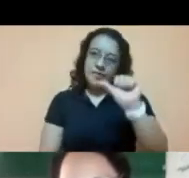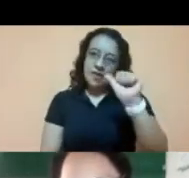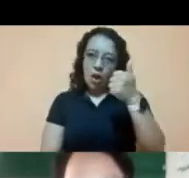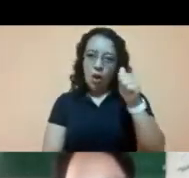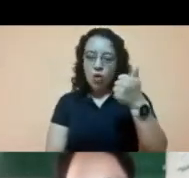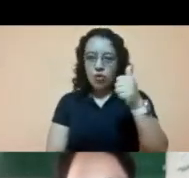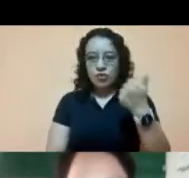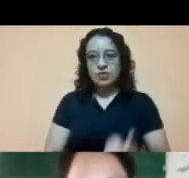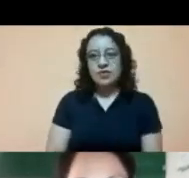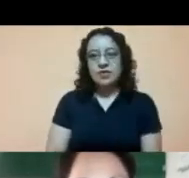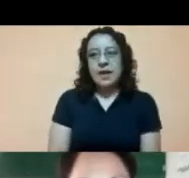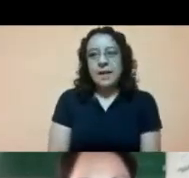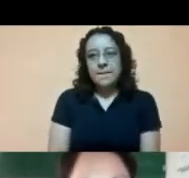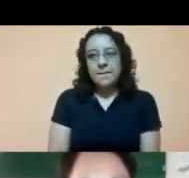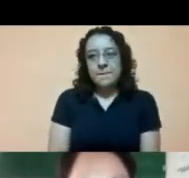continuar.